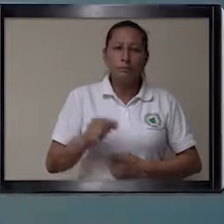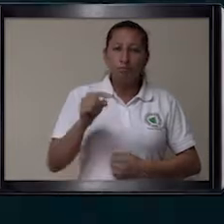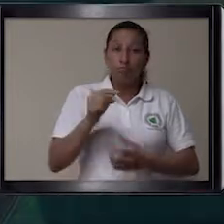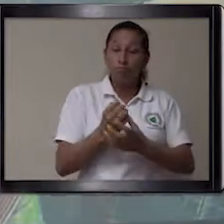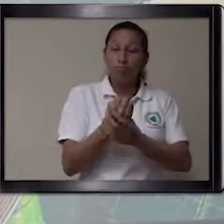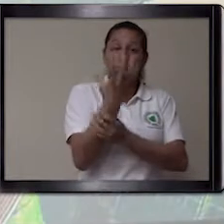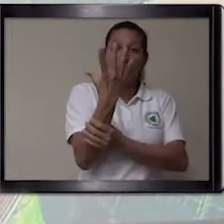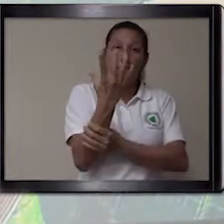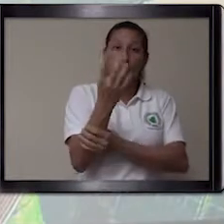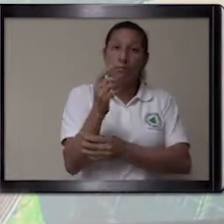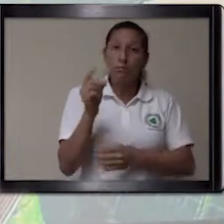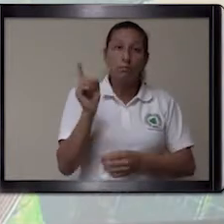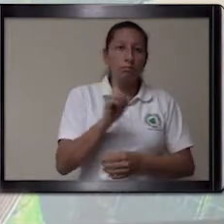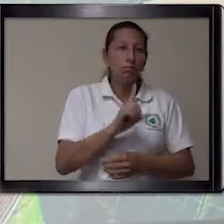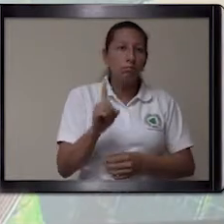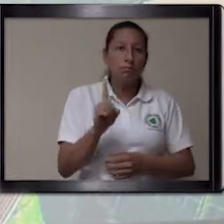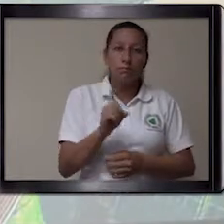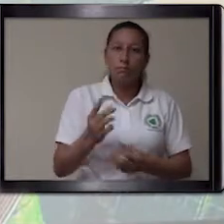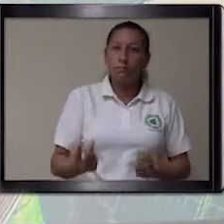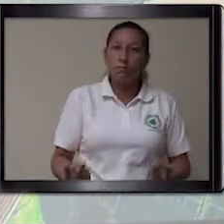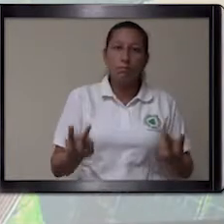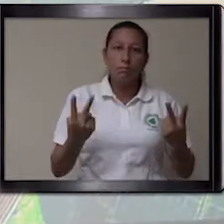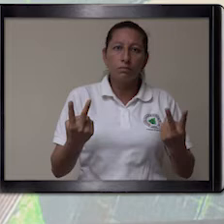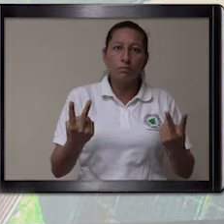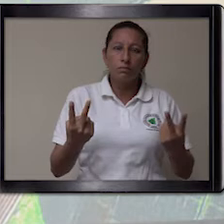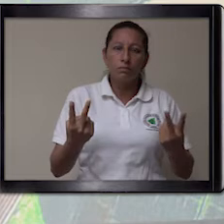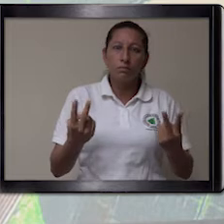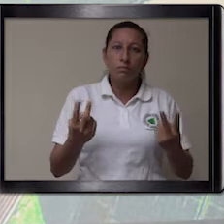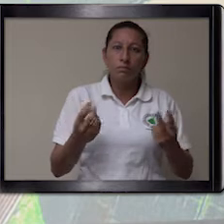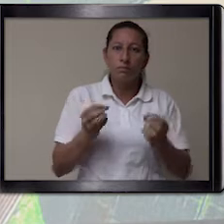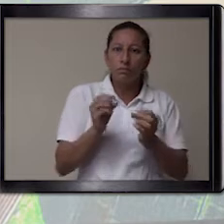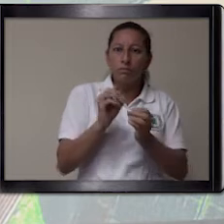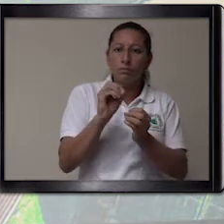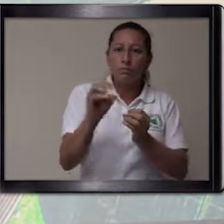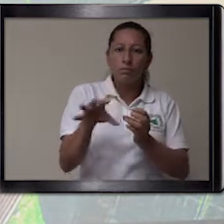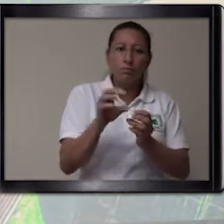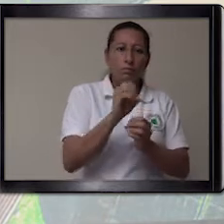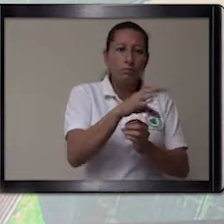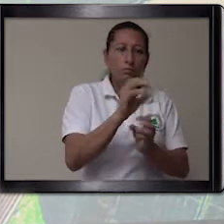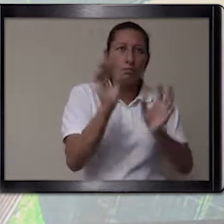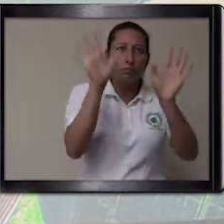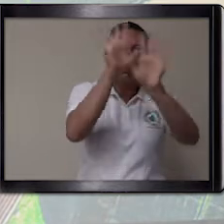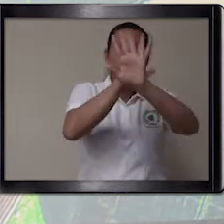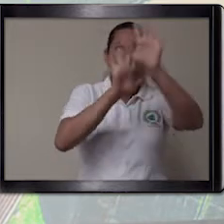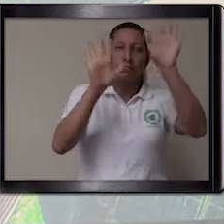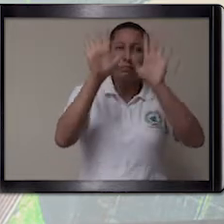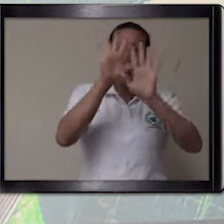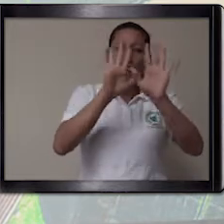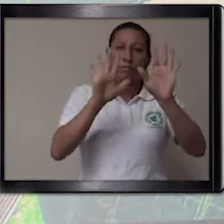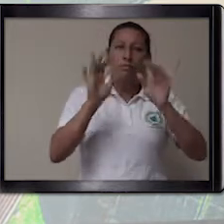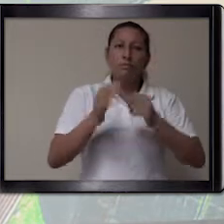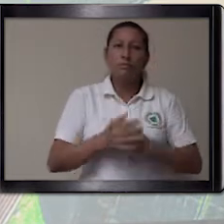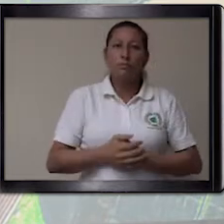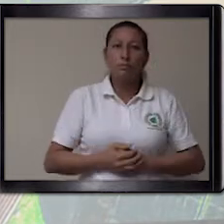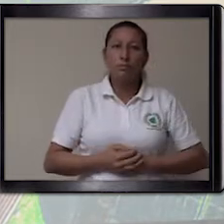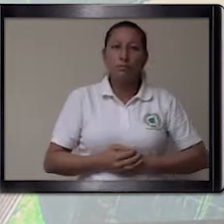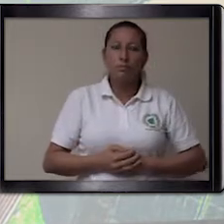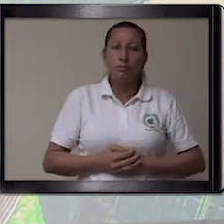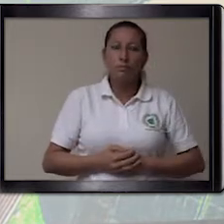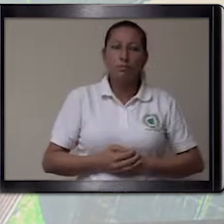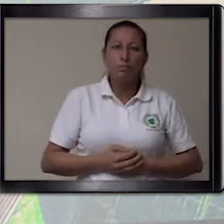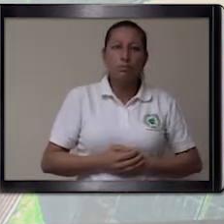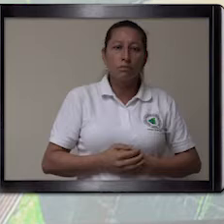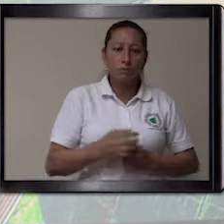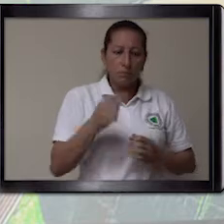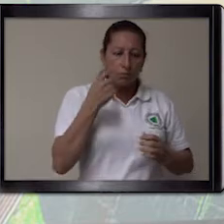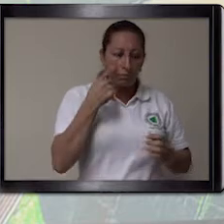Hay volcanes que, aunque no estén activos, ellos presentan fenómenos, como estamos diciendo, deslizamientos, que es cuando parte de